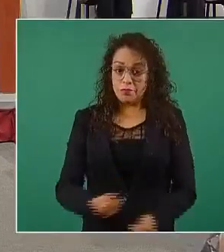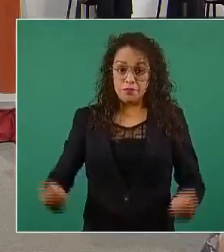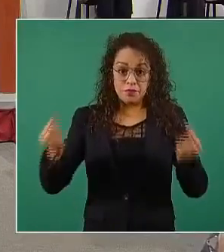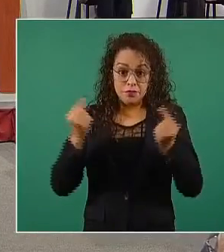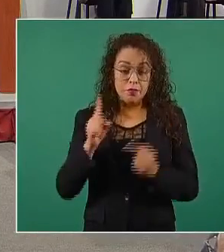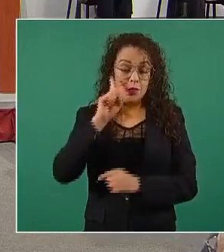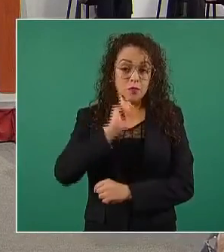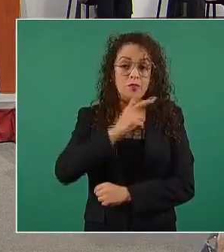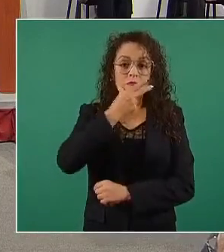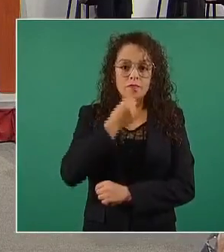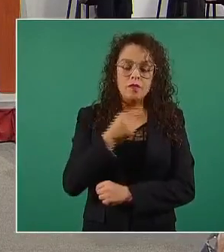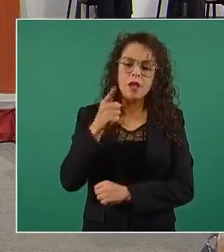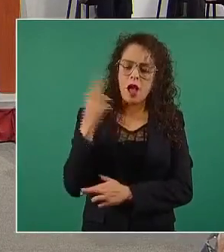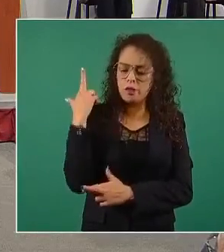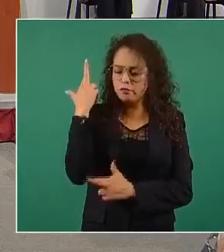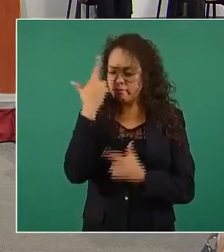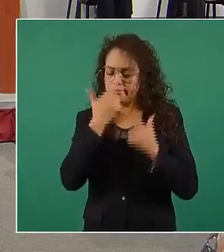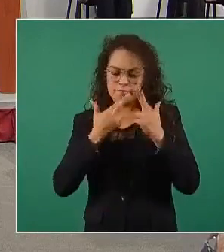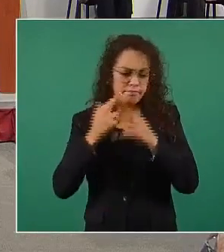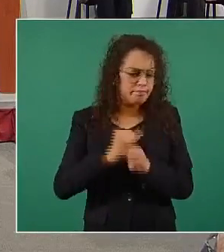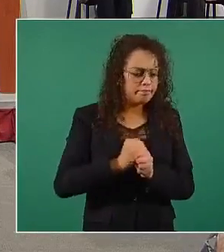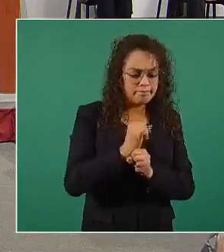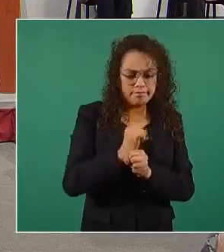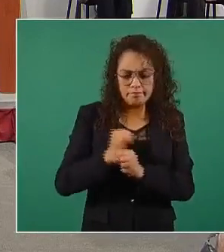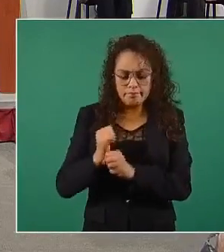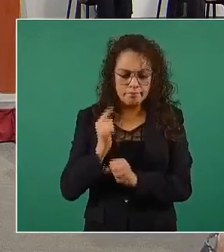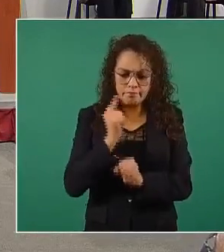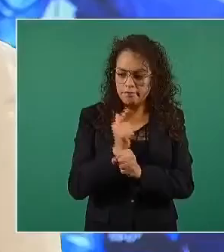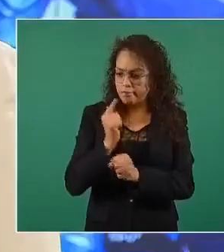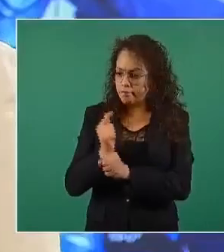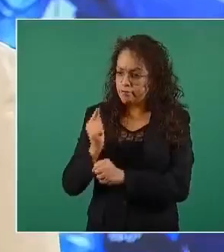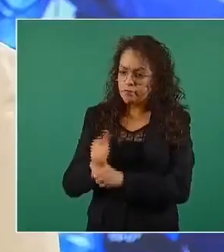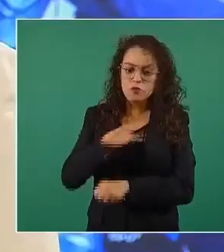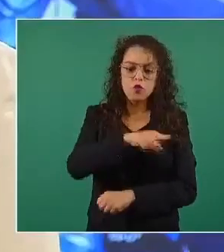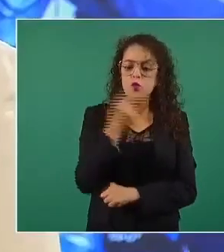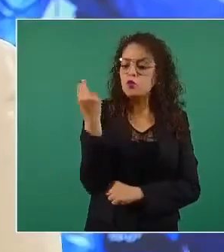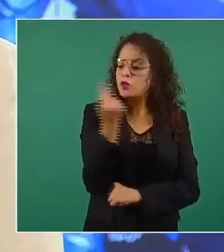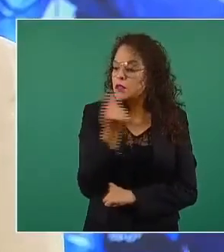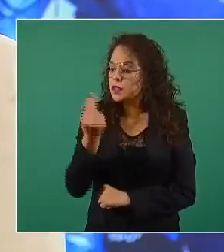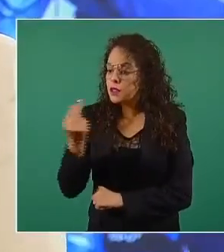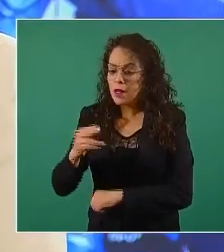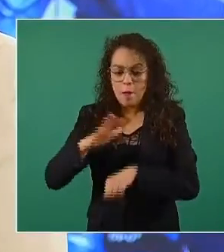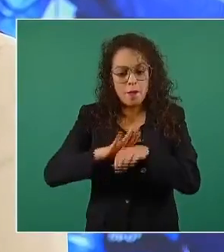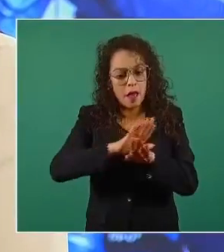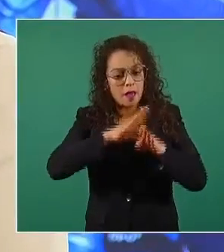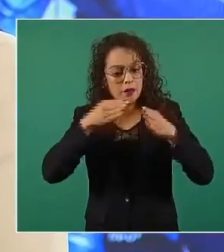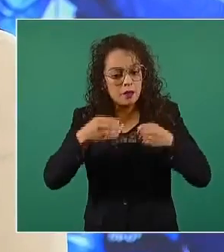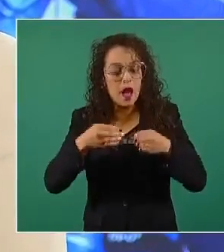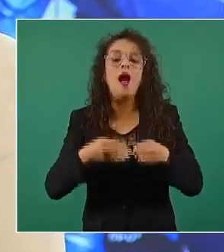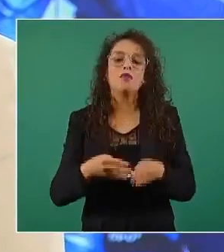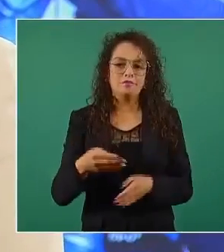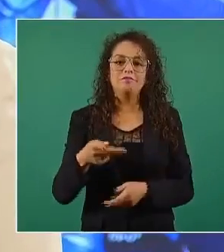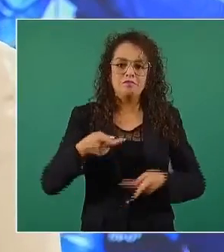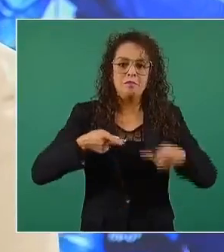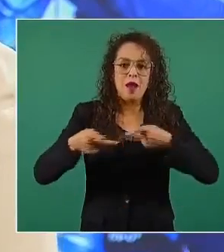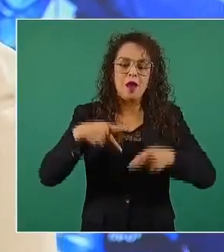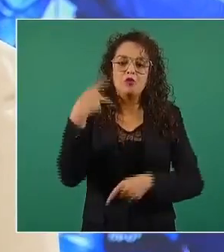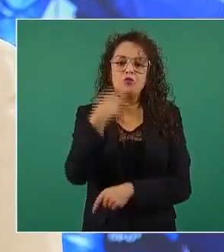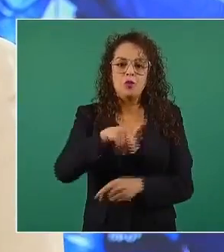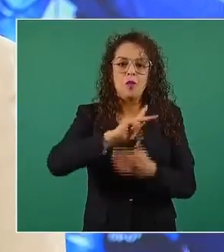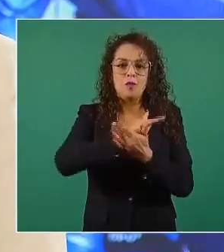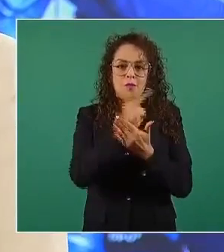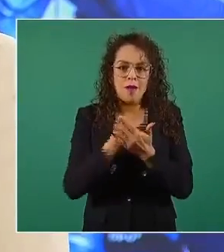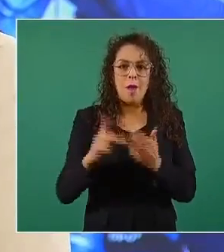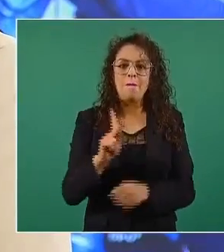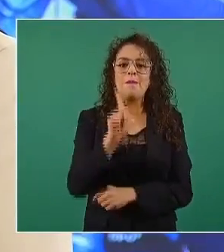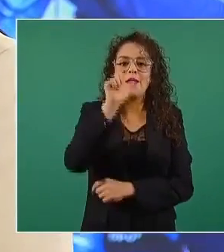un diagnóstico y va a presentar un plan de rehabilitación específico para cada uno de ellos. Una vez que se tenga el